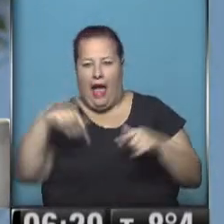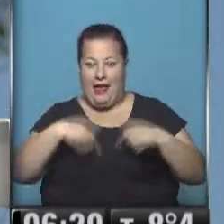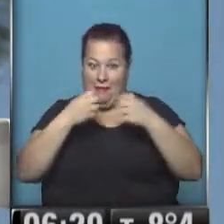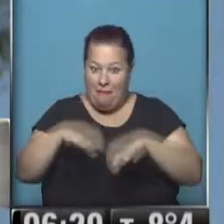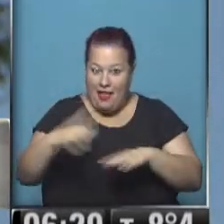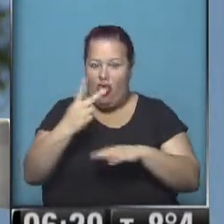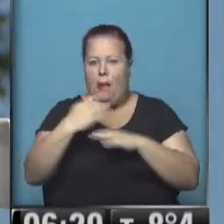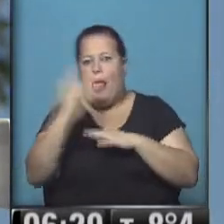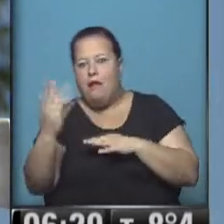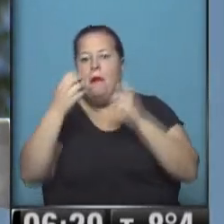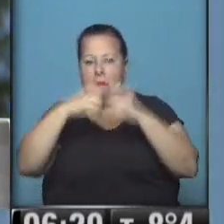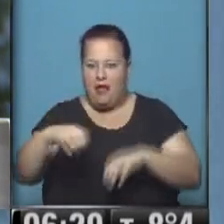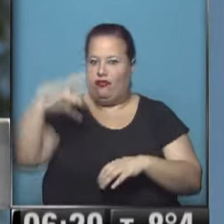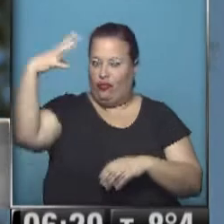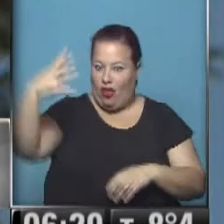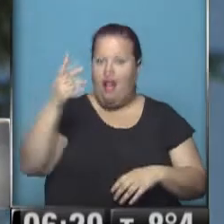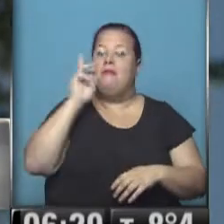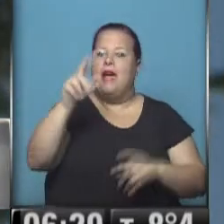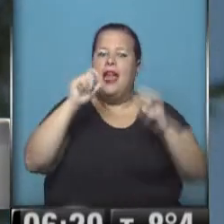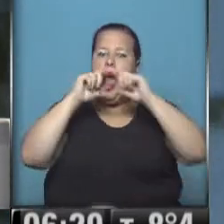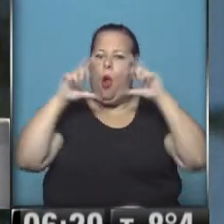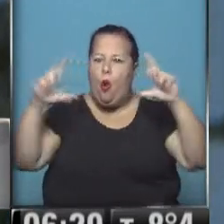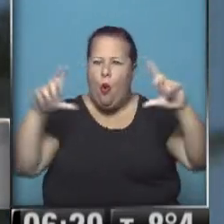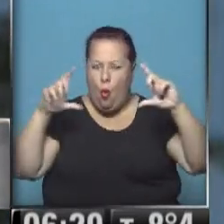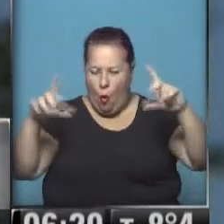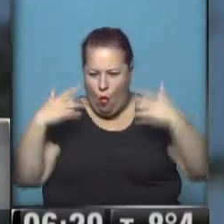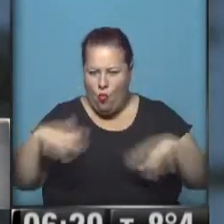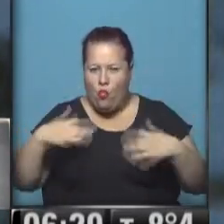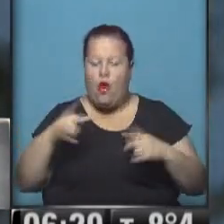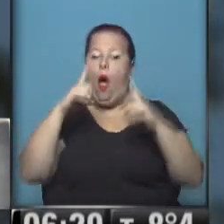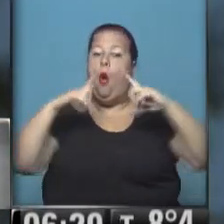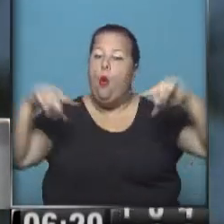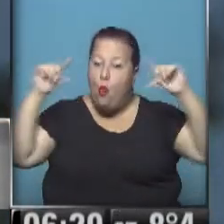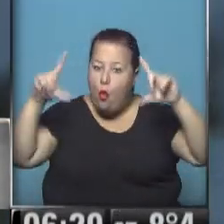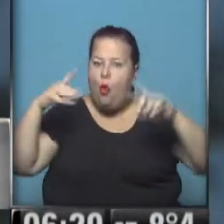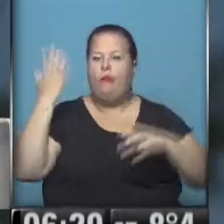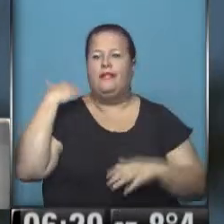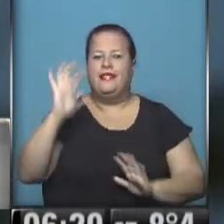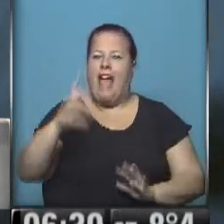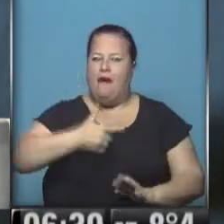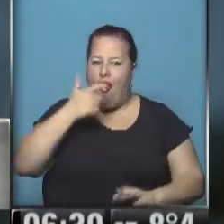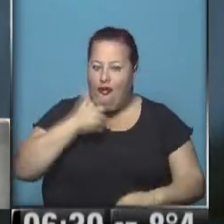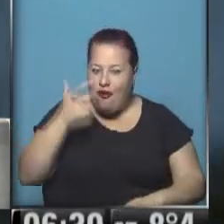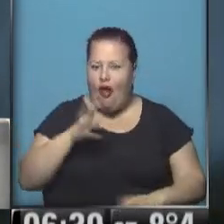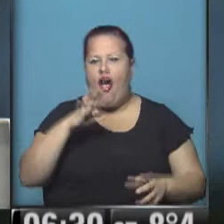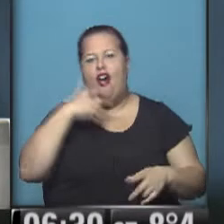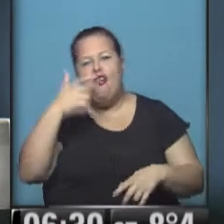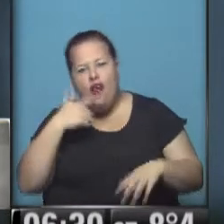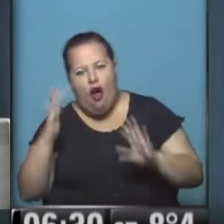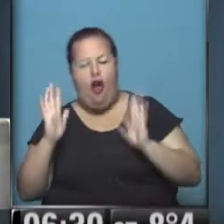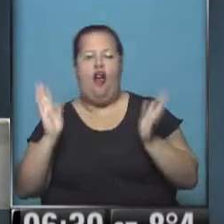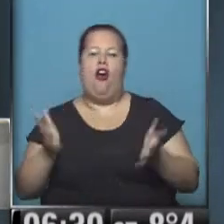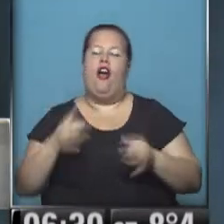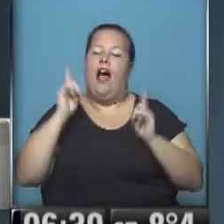que estamos comenzando el programa y ahí está la luna a la luna que estuvo tan rojiza y rojizo